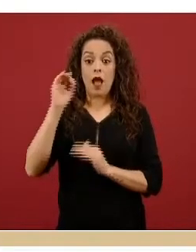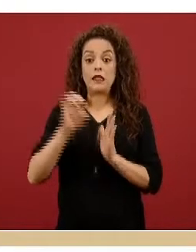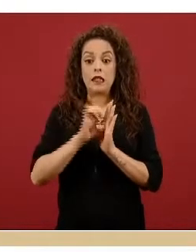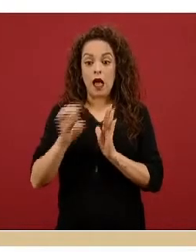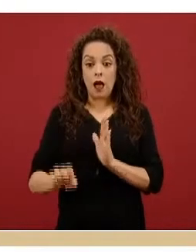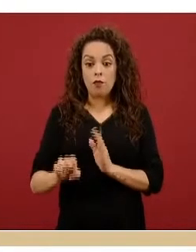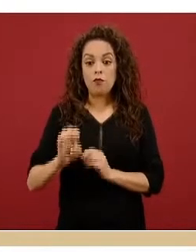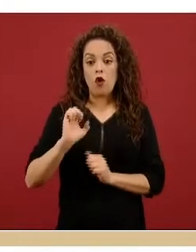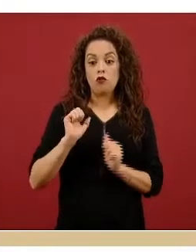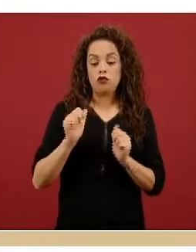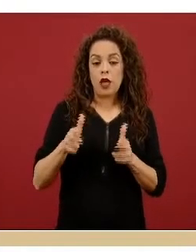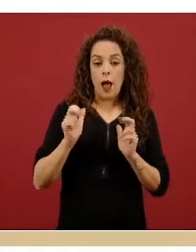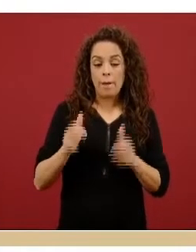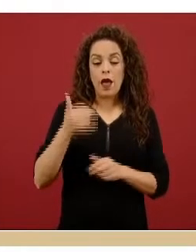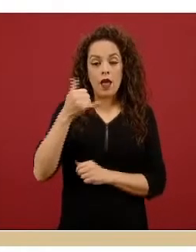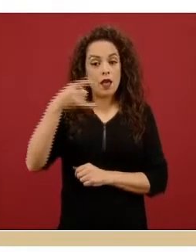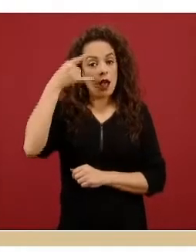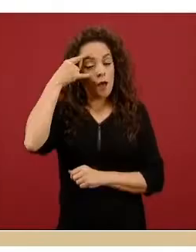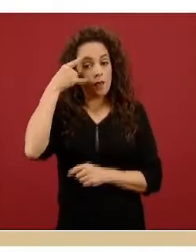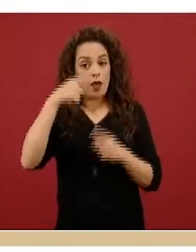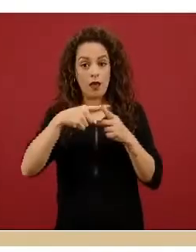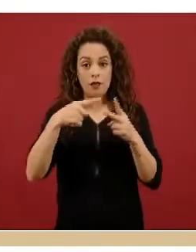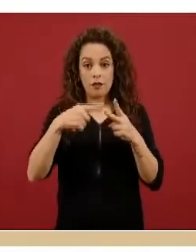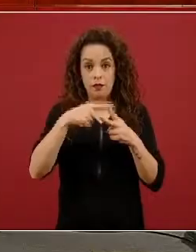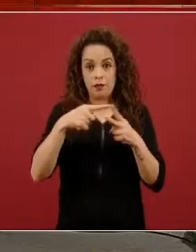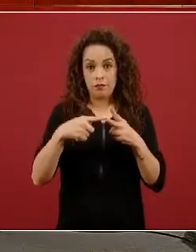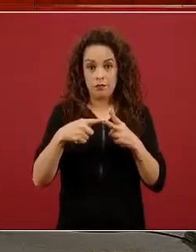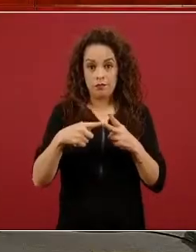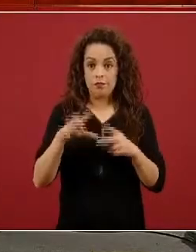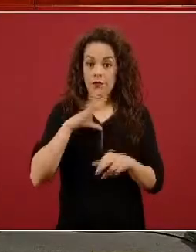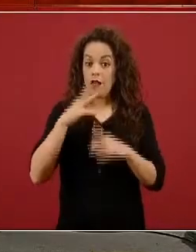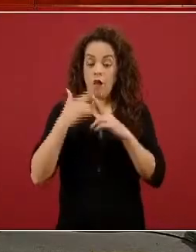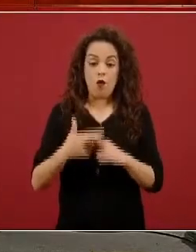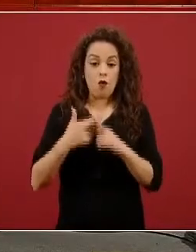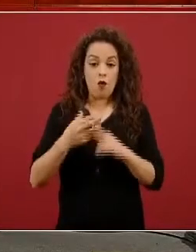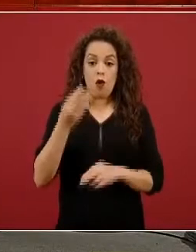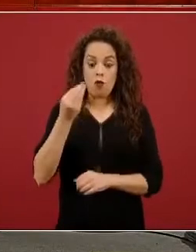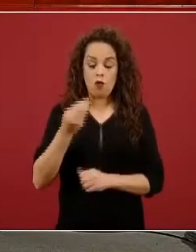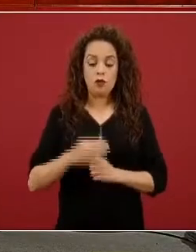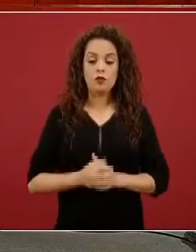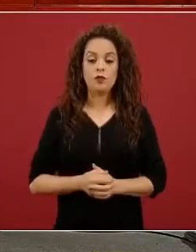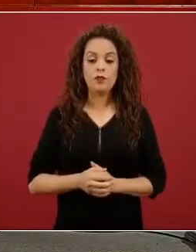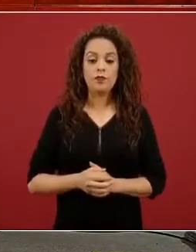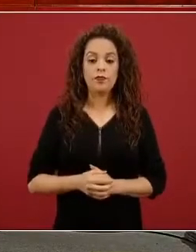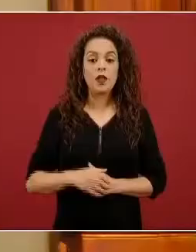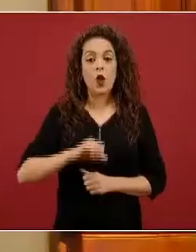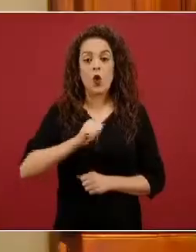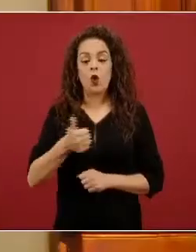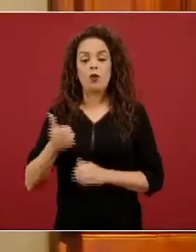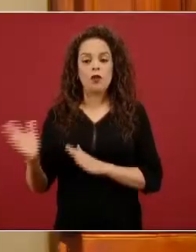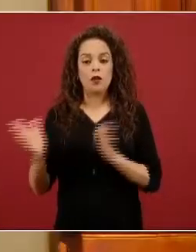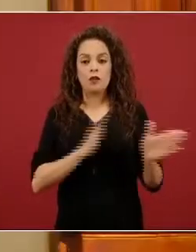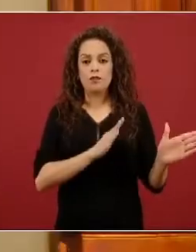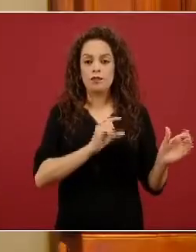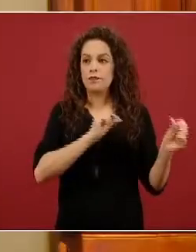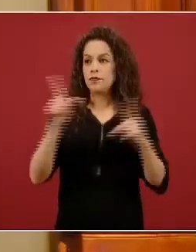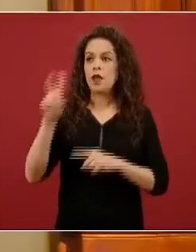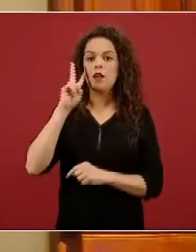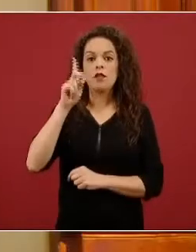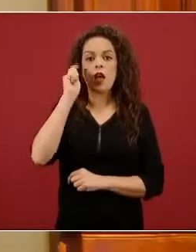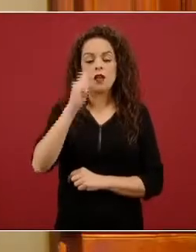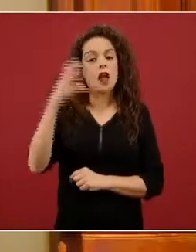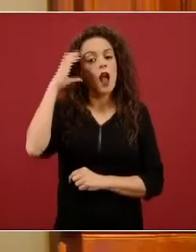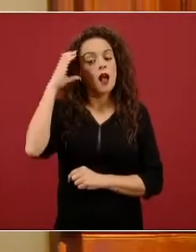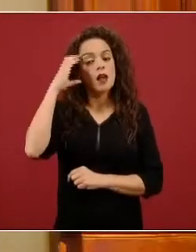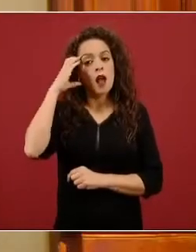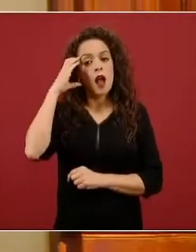Chiapas y de Campeche. Si vemos la siguiente gráfica, donde están específicamente las camas con ventilador para los pacientes críticos